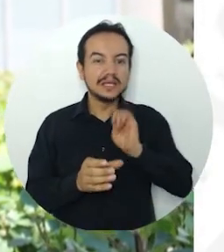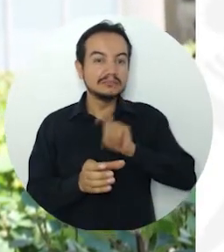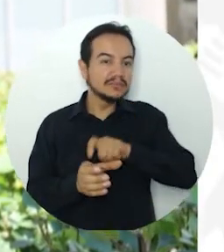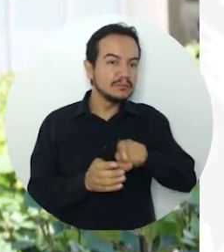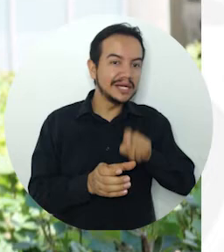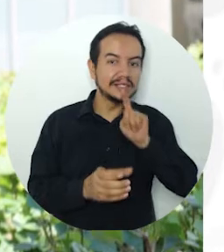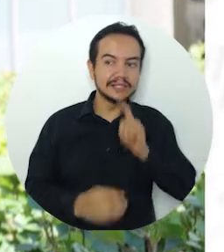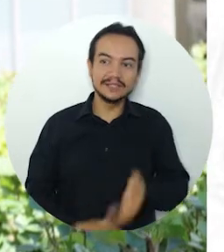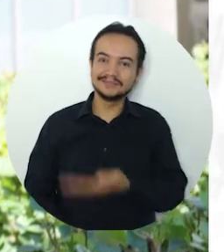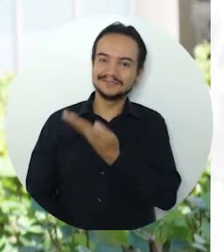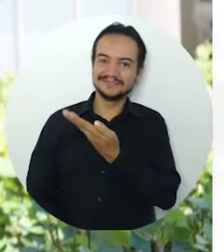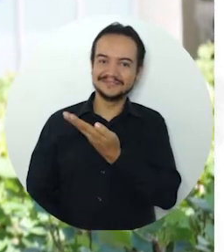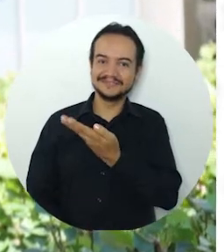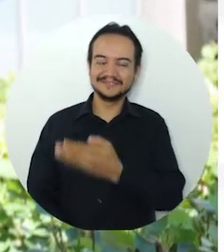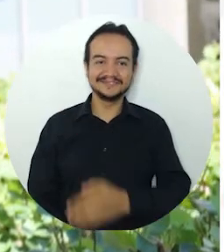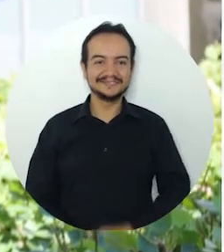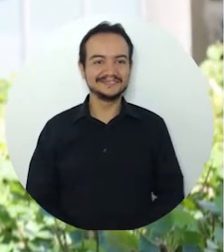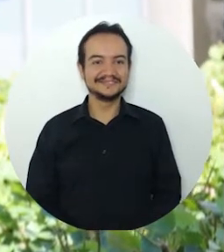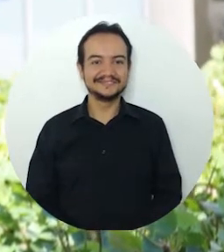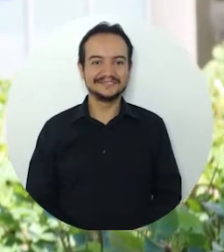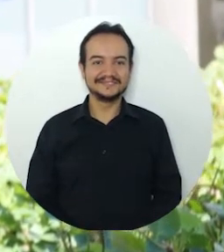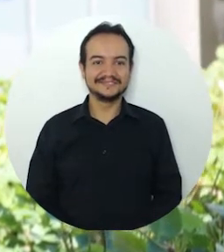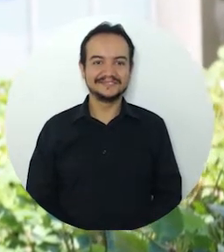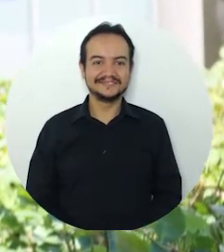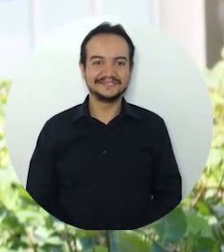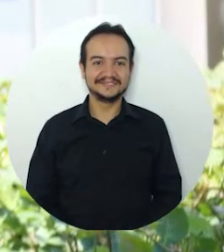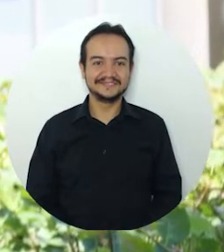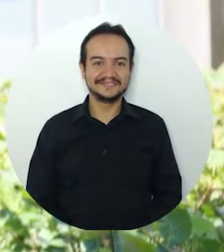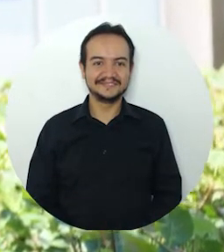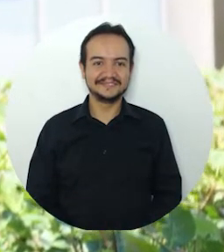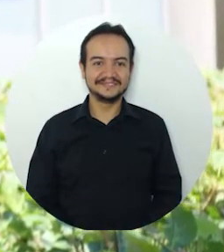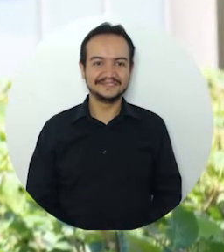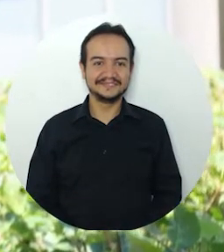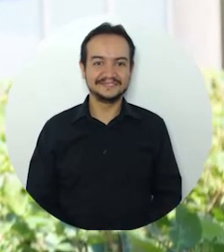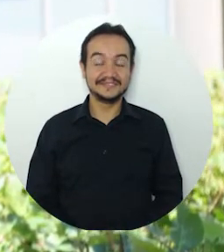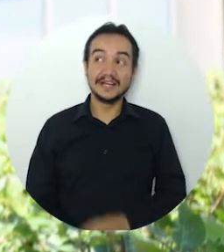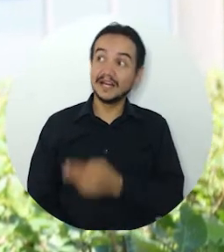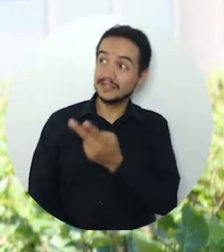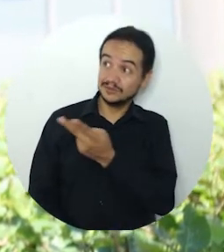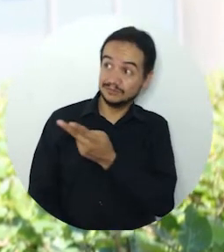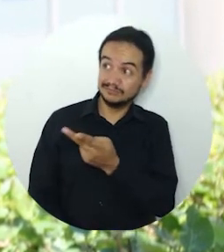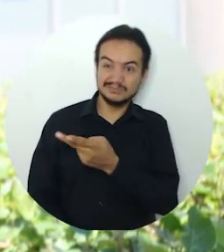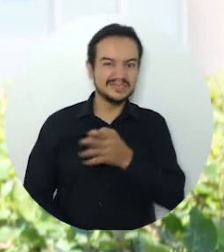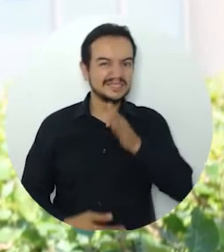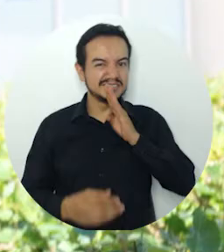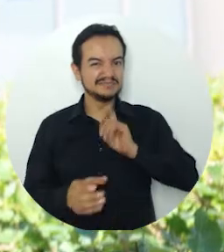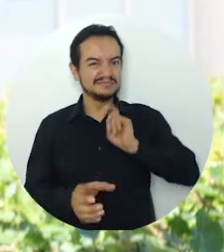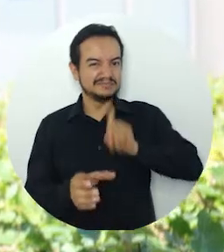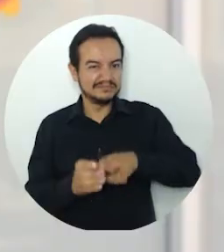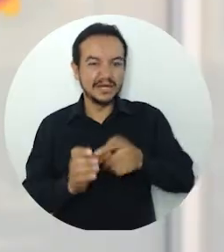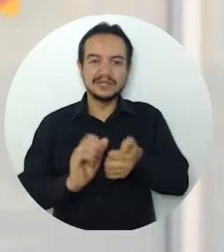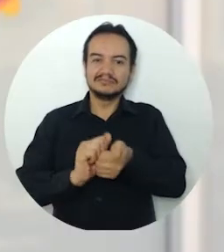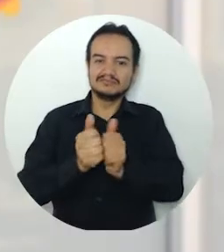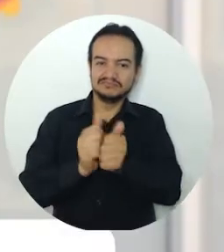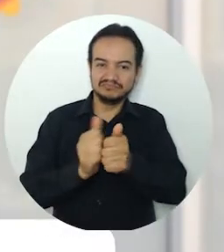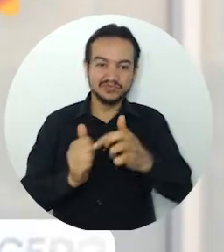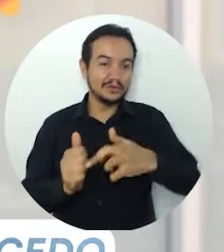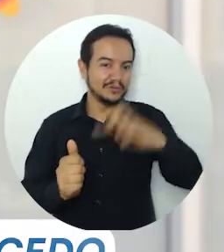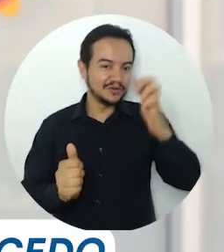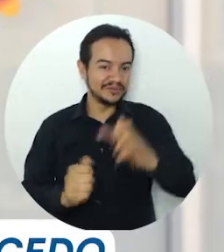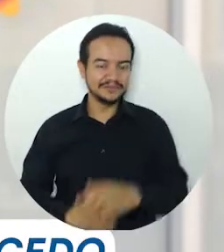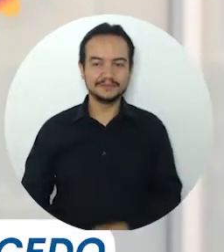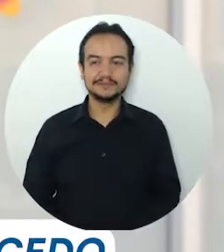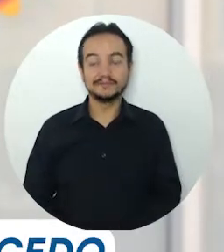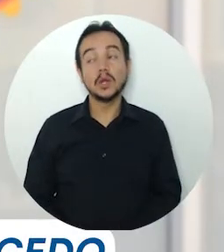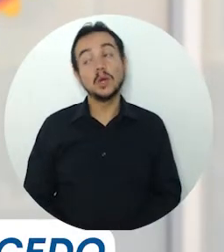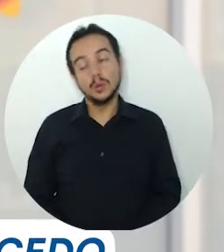Ojeda Caicedo y Miladys Paola Jans Escobar, ambas estudiantes del programa Profesional en Deporte. Bueno, obtuve